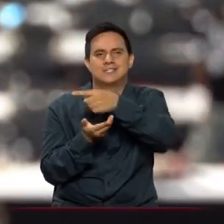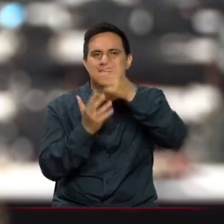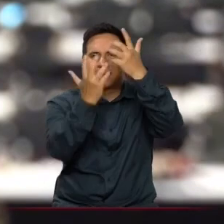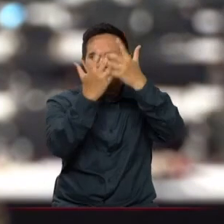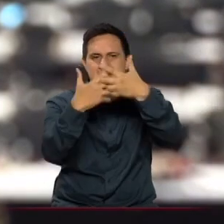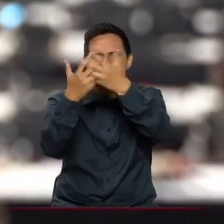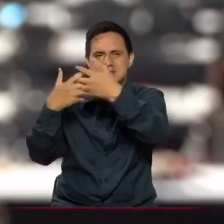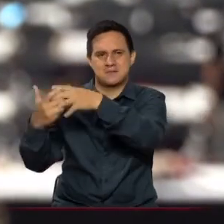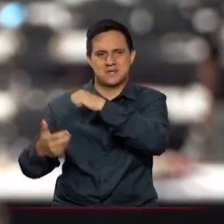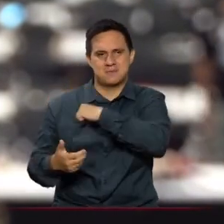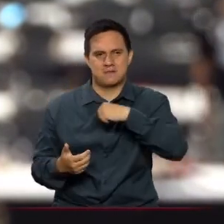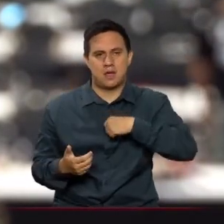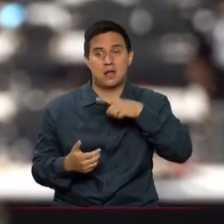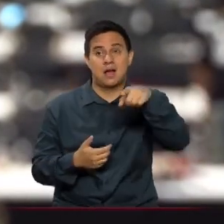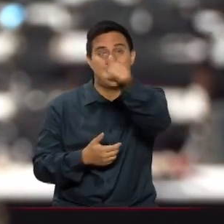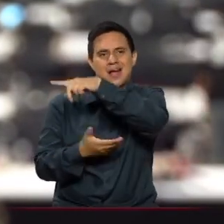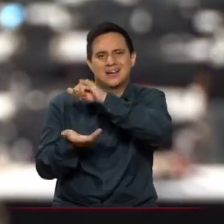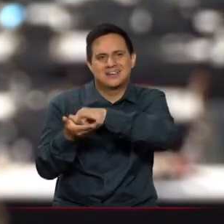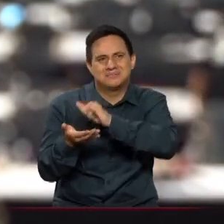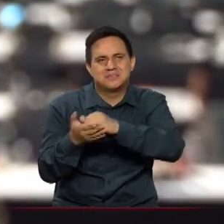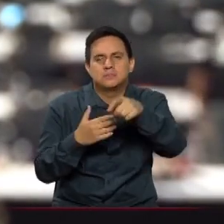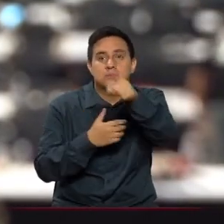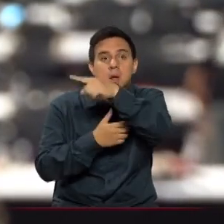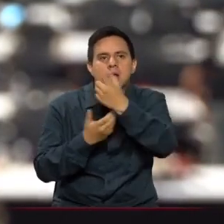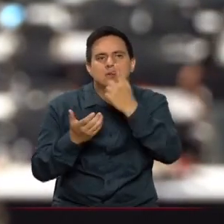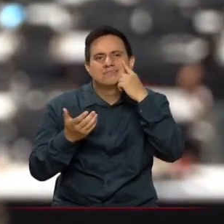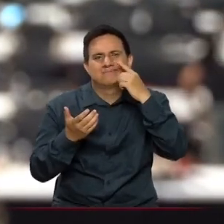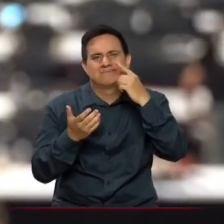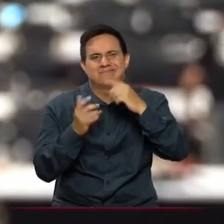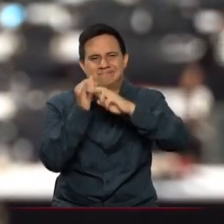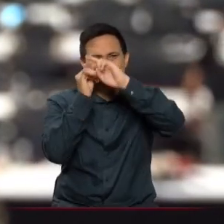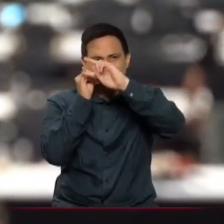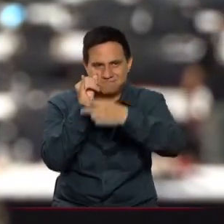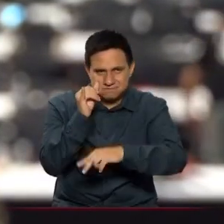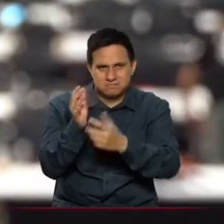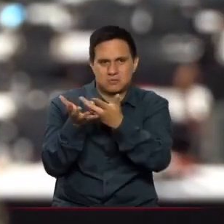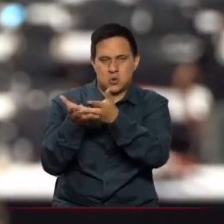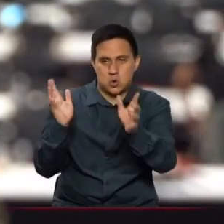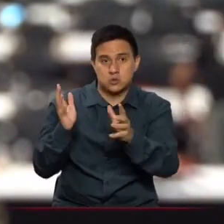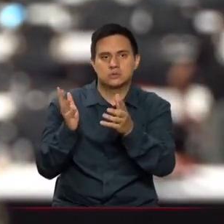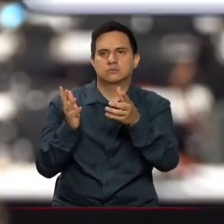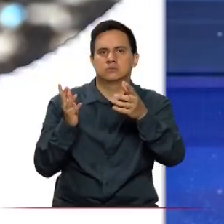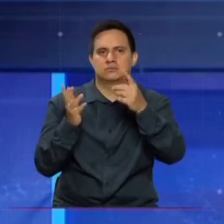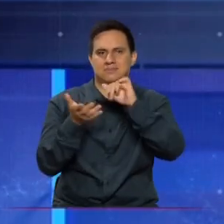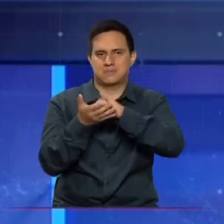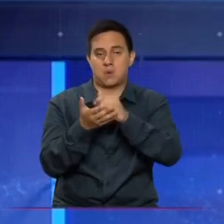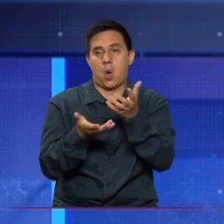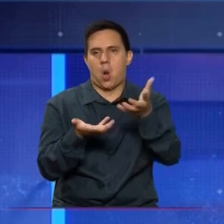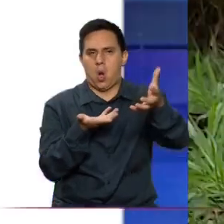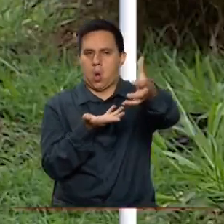empresa privada sobre el uso de recursos genéticos cuando están en bases de datos digitales.